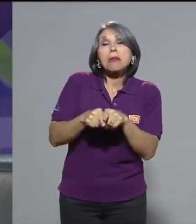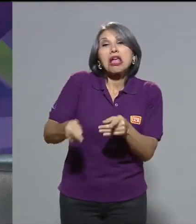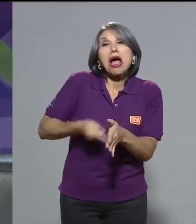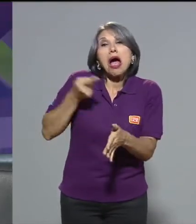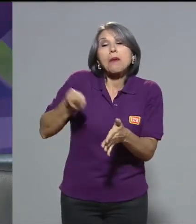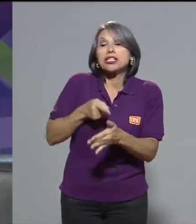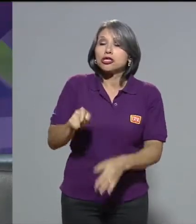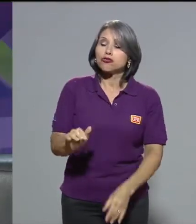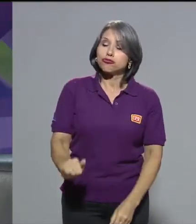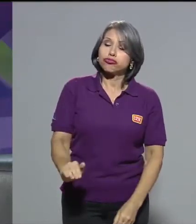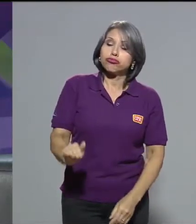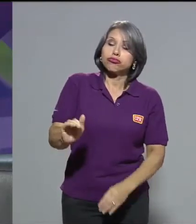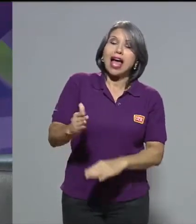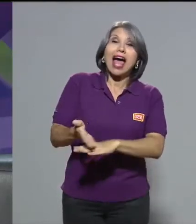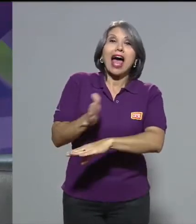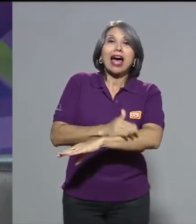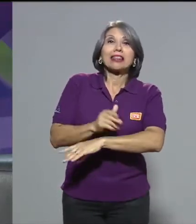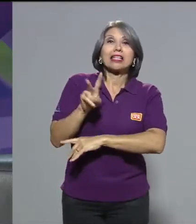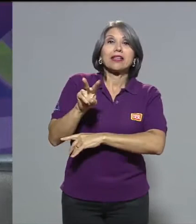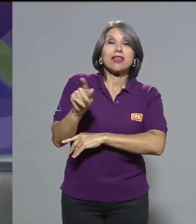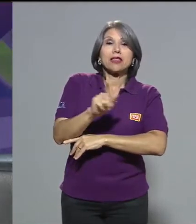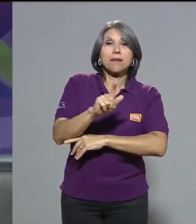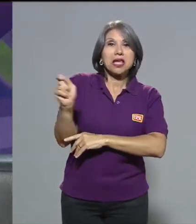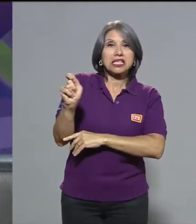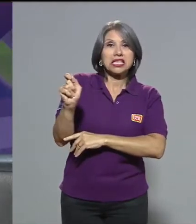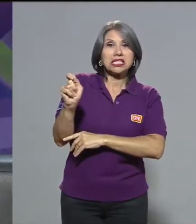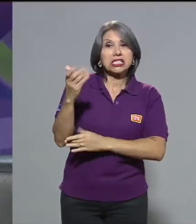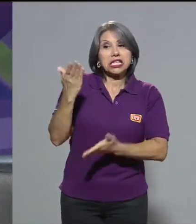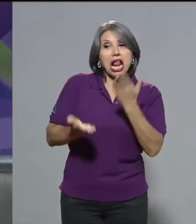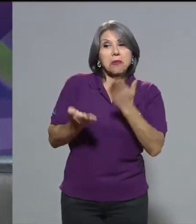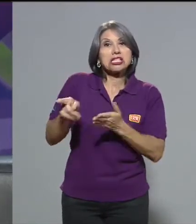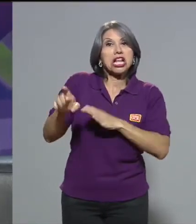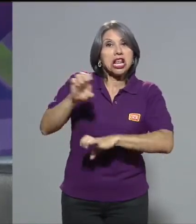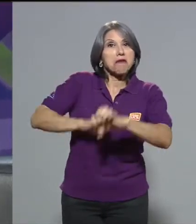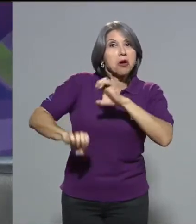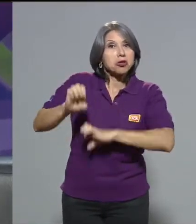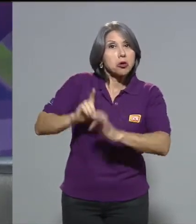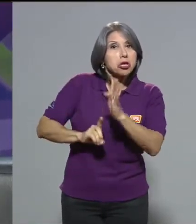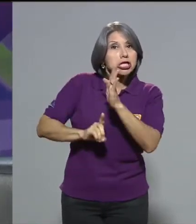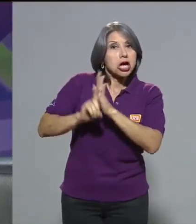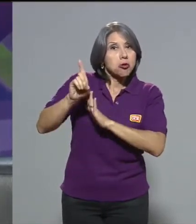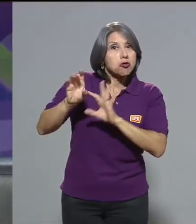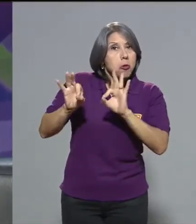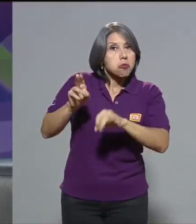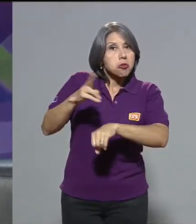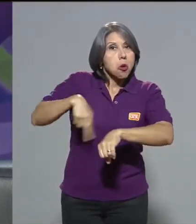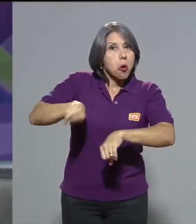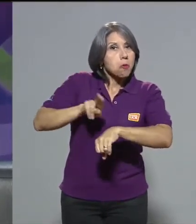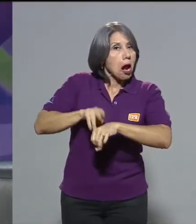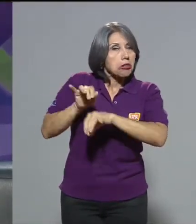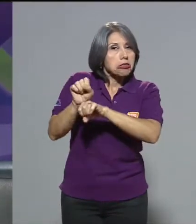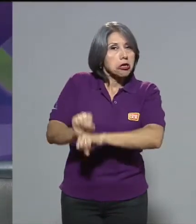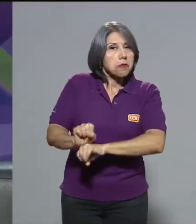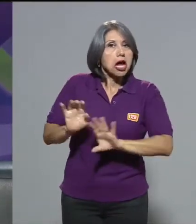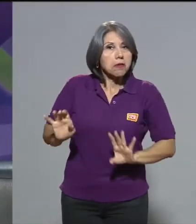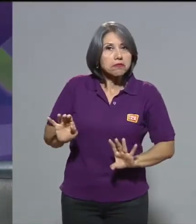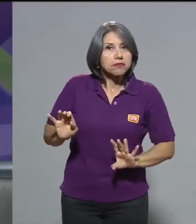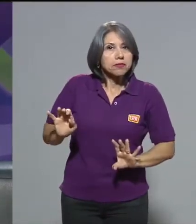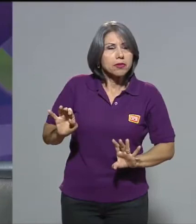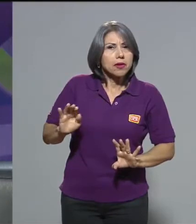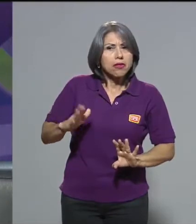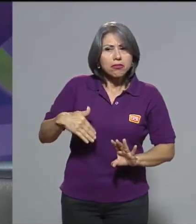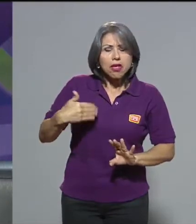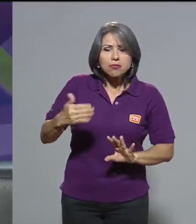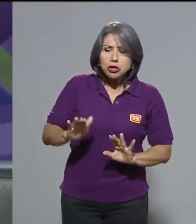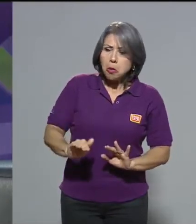evaluación en el neurodesarrollo normal, ¿verdad? Típica, y de pronto como que se estanca